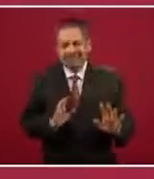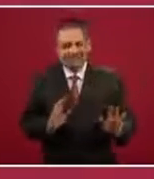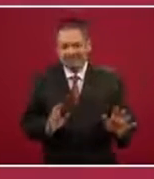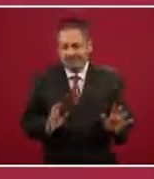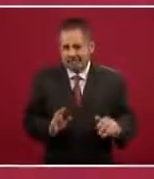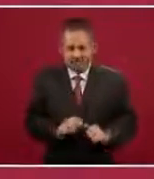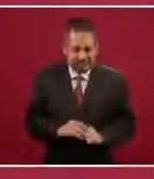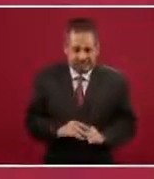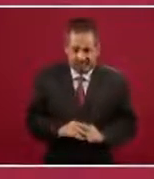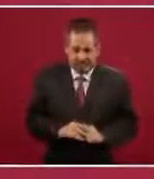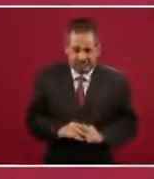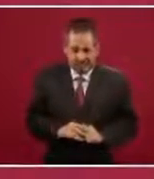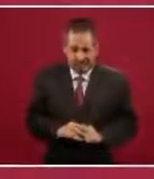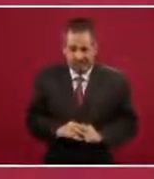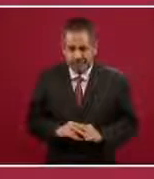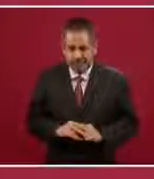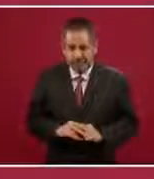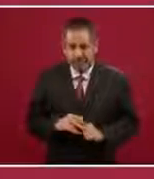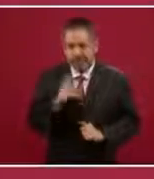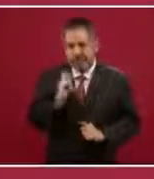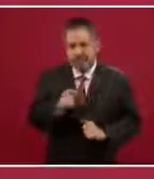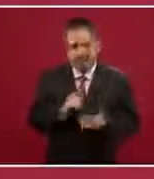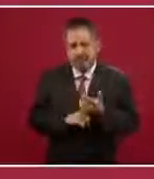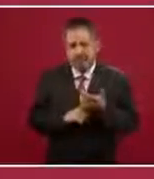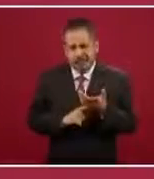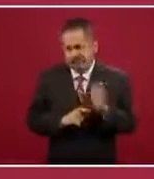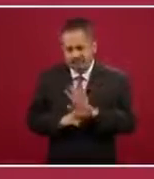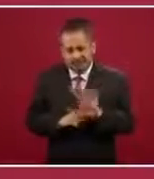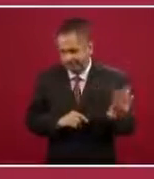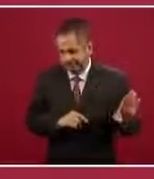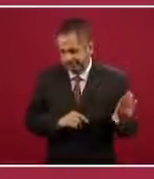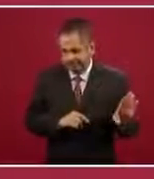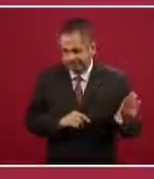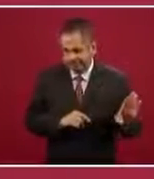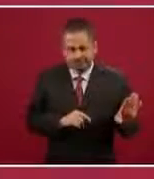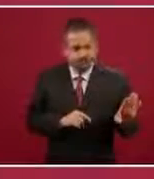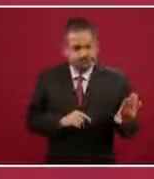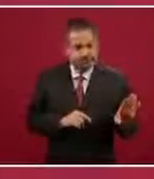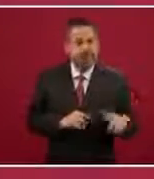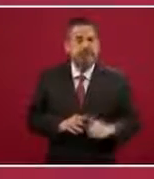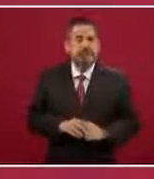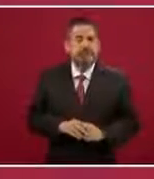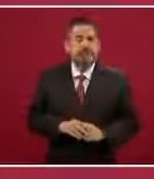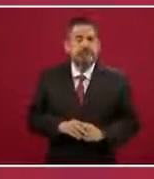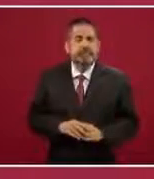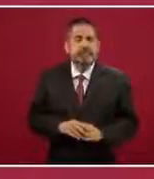porque es propicio para eso. Entonces,